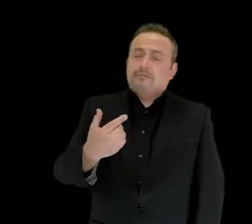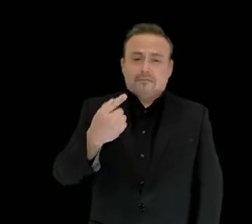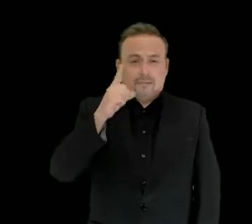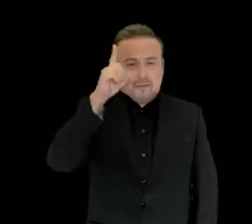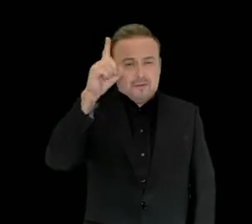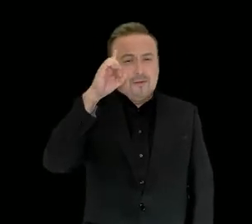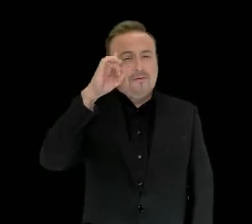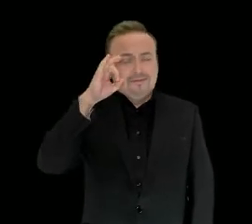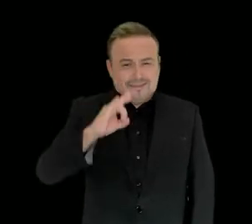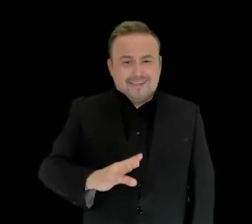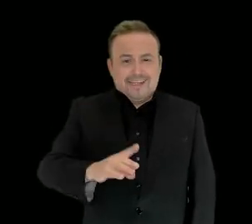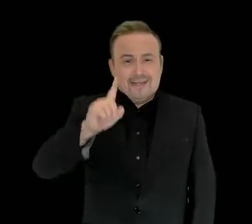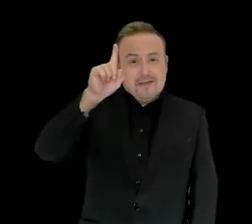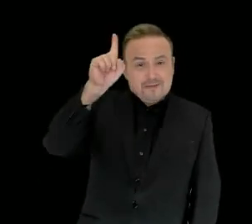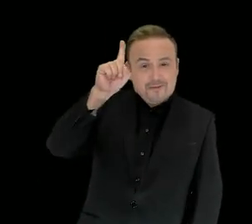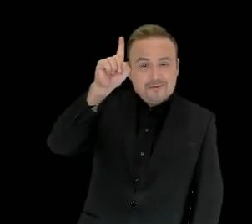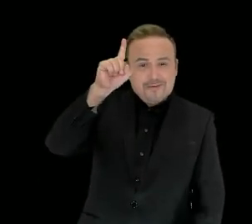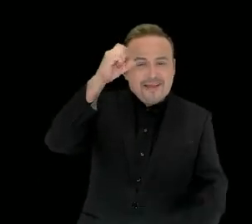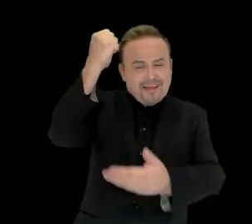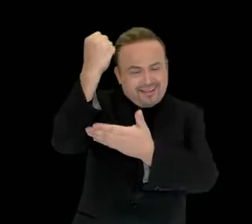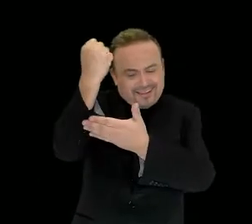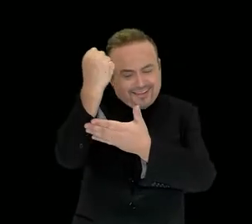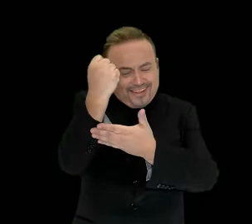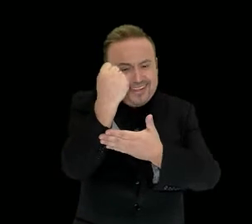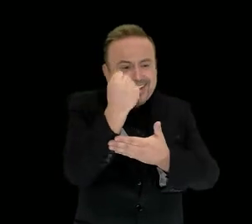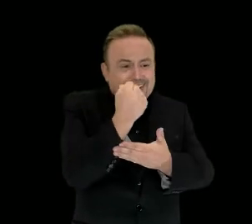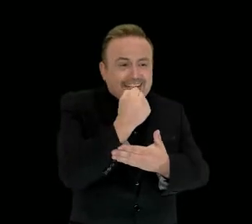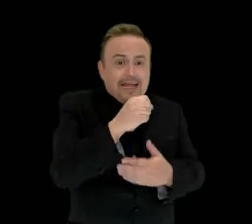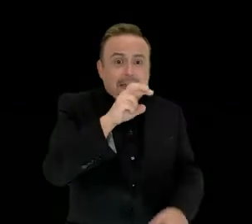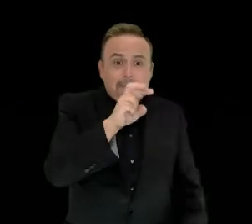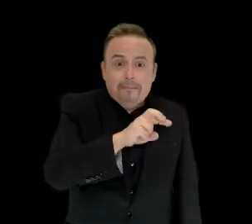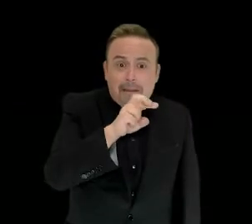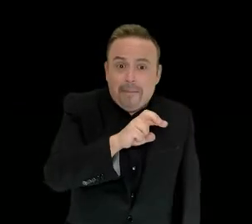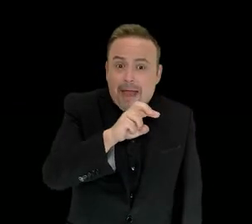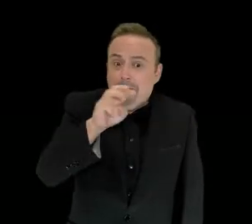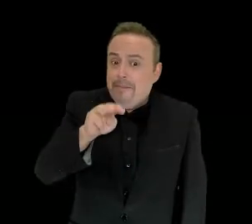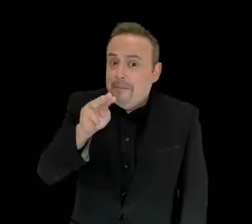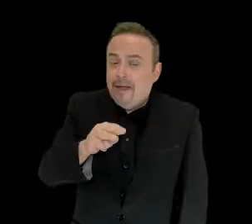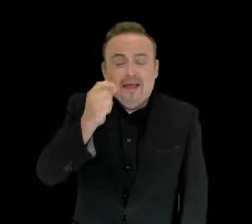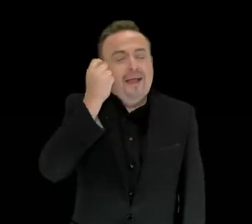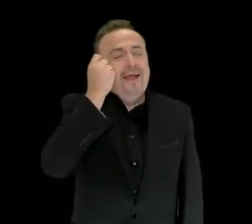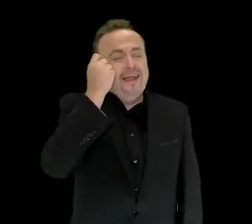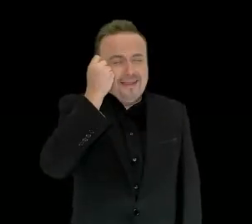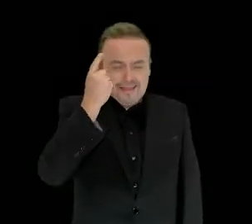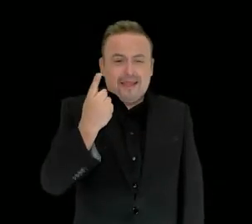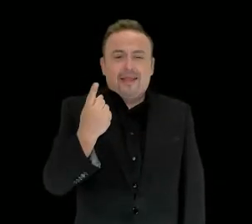yo sé que tú me vas a ayudar a que los papitos entiendan